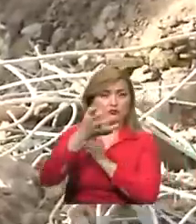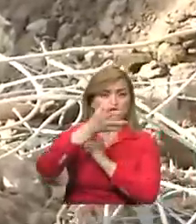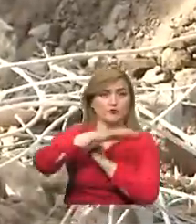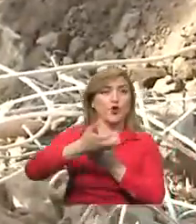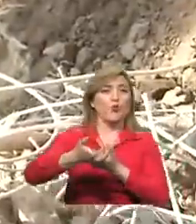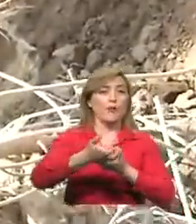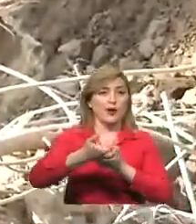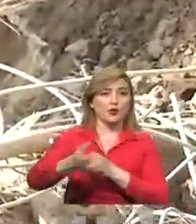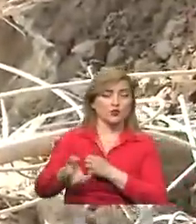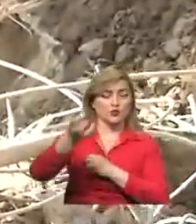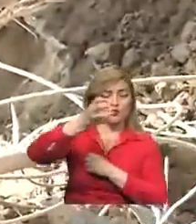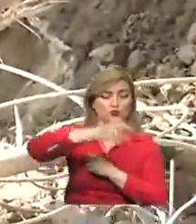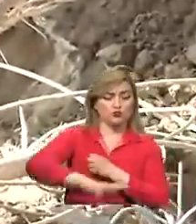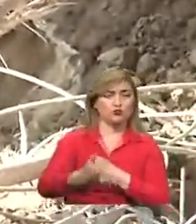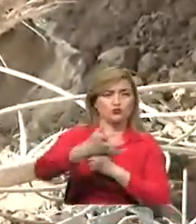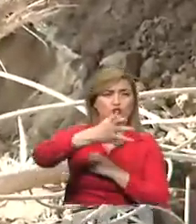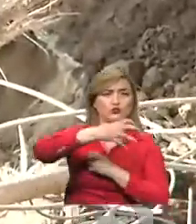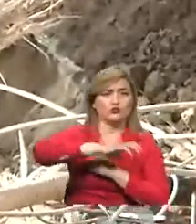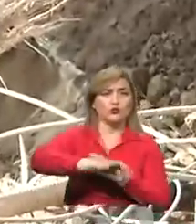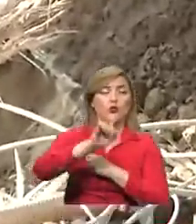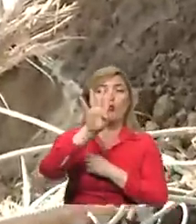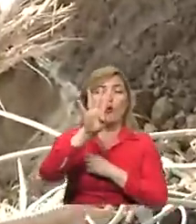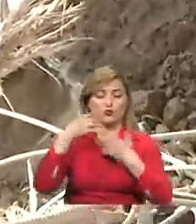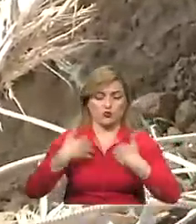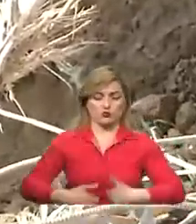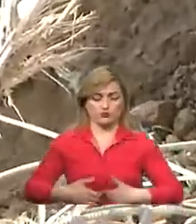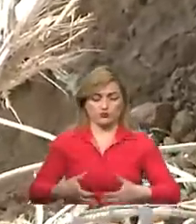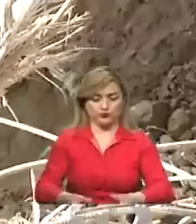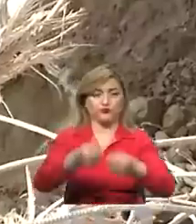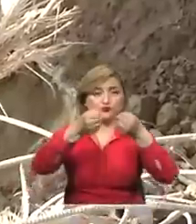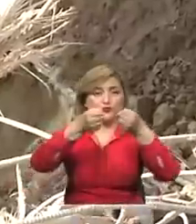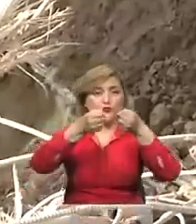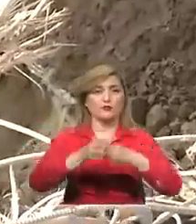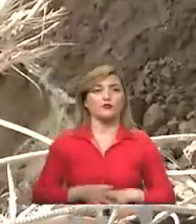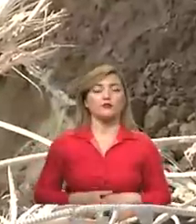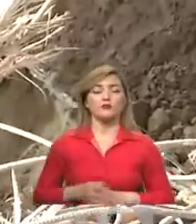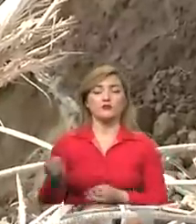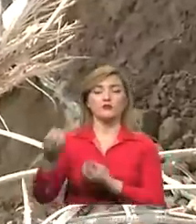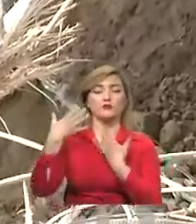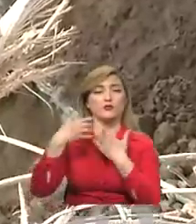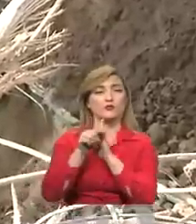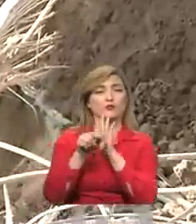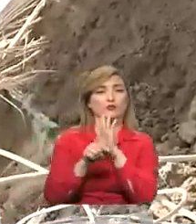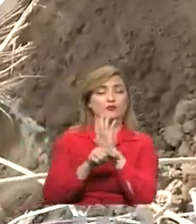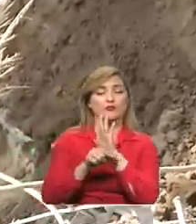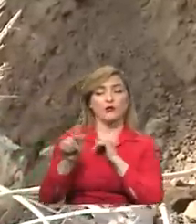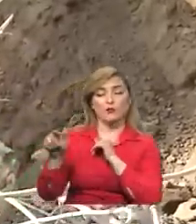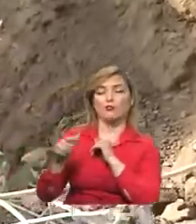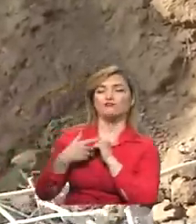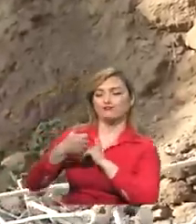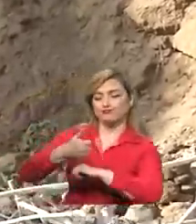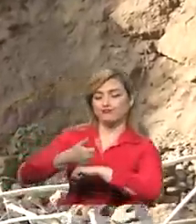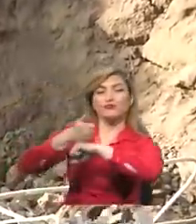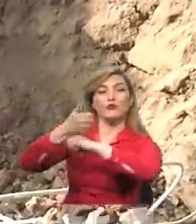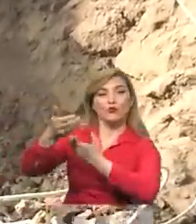búsqueda, logró hallar a los 4 cuerpos. Para que nos cuente un poco más todo este detalle, estamos con el comandante Esteban Cárdenas. Muy buenos días. Así es,